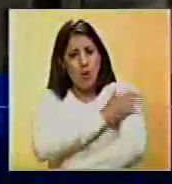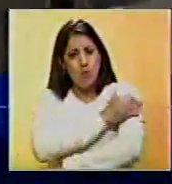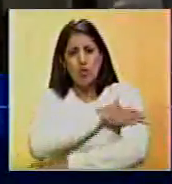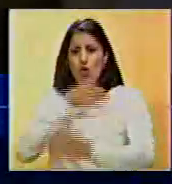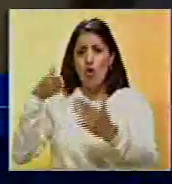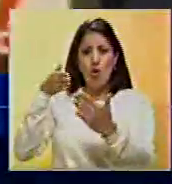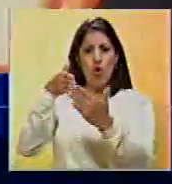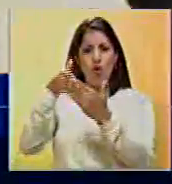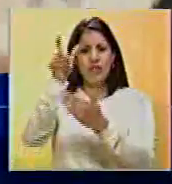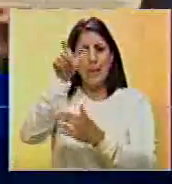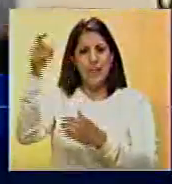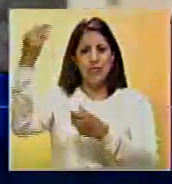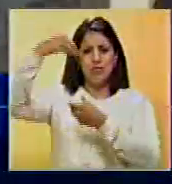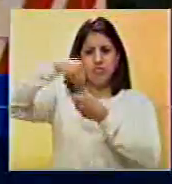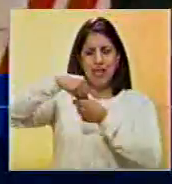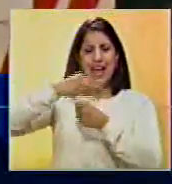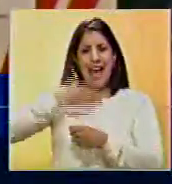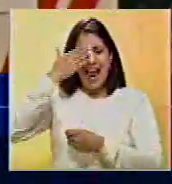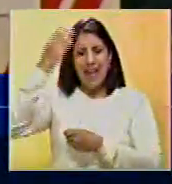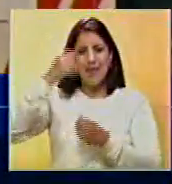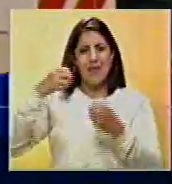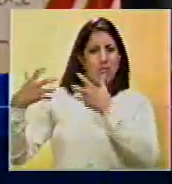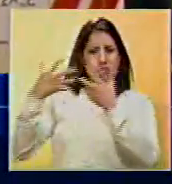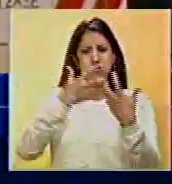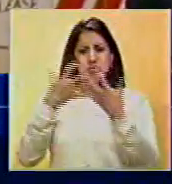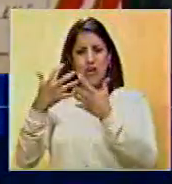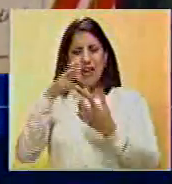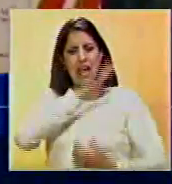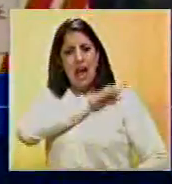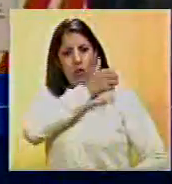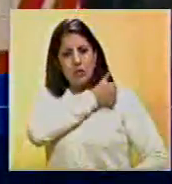en contra de los inmigrantes que han terminado en enfrentamiento con las autoridades.